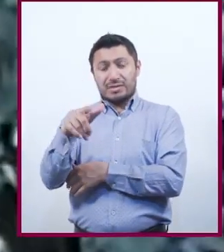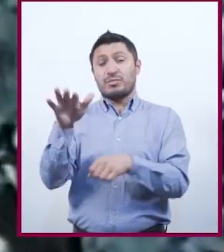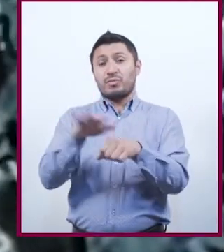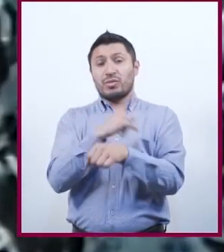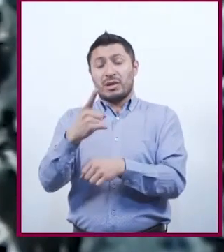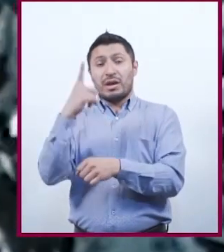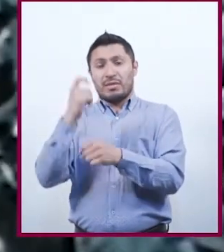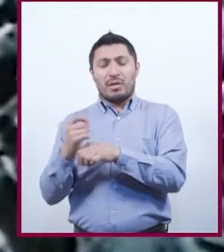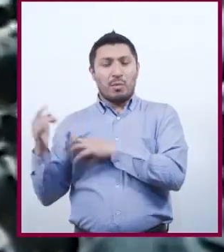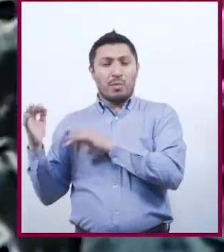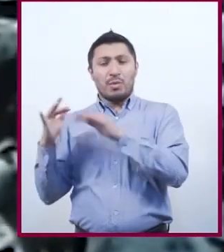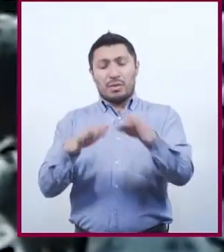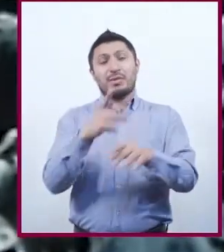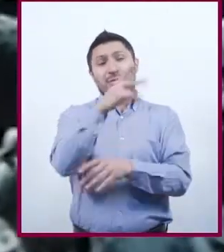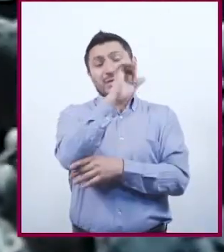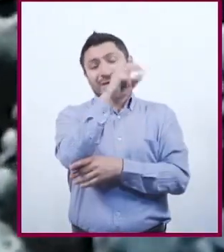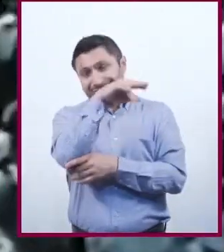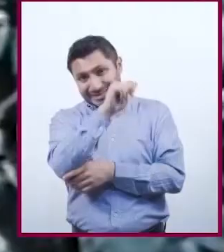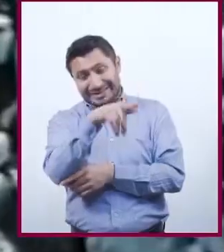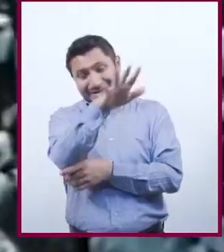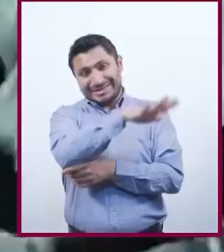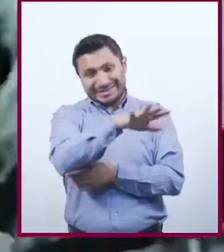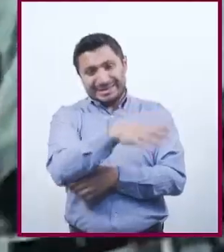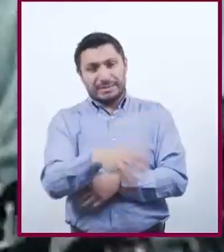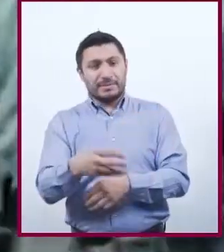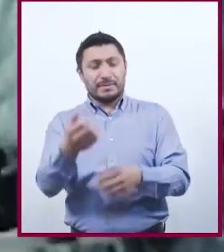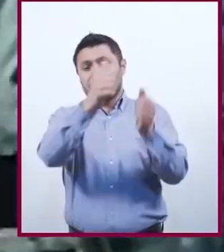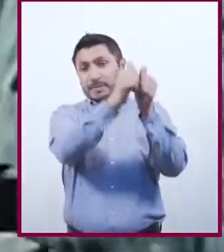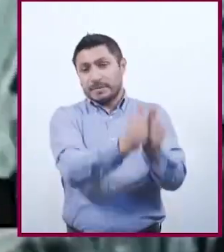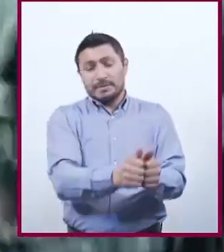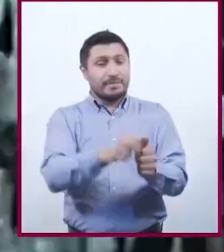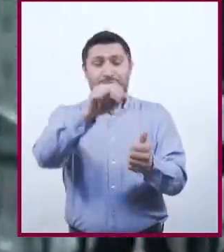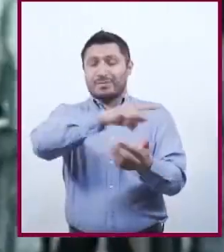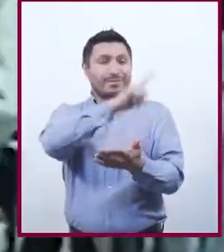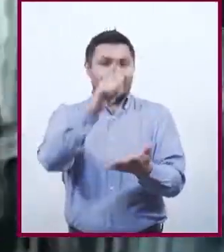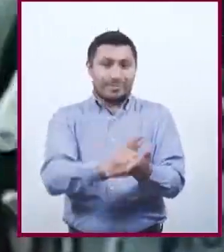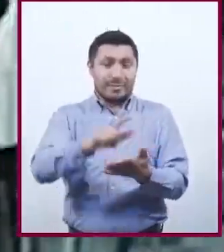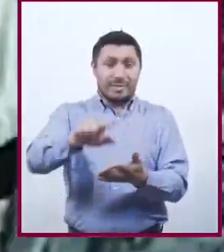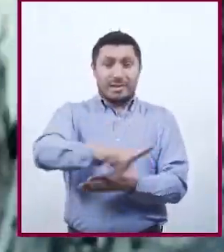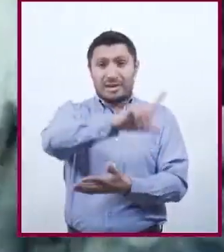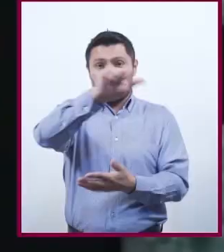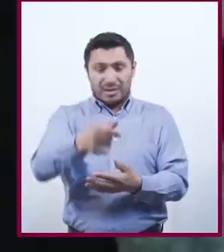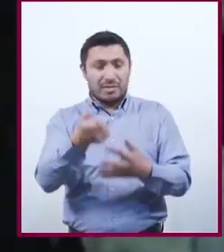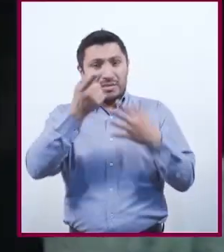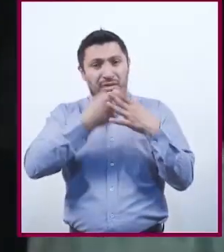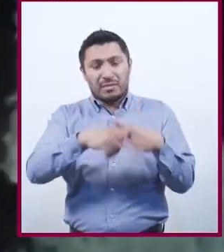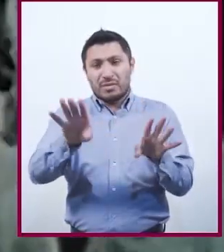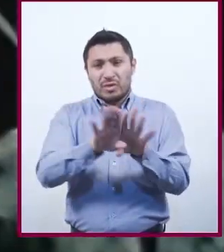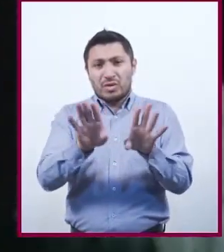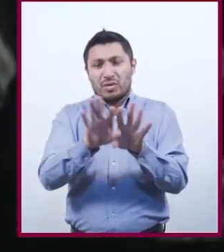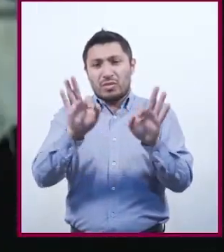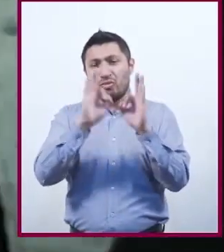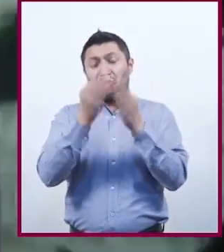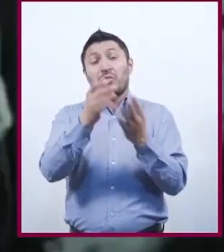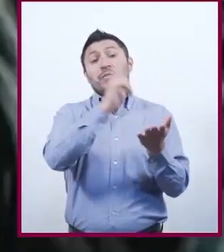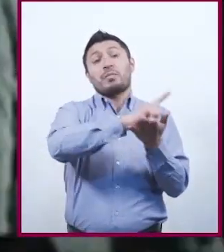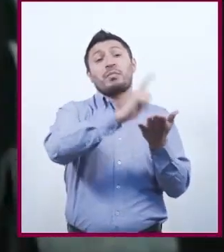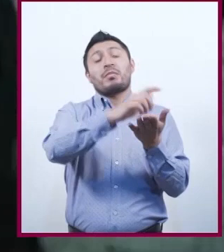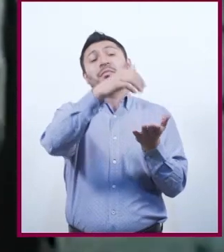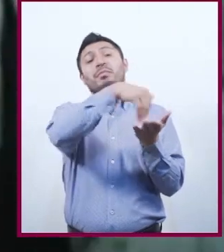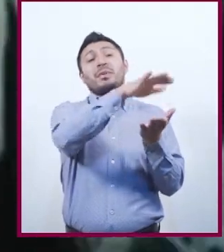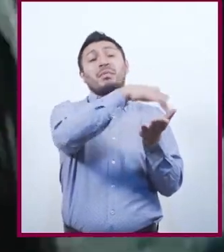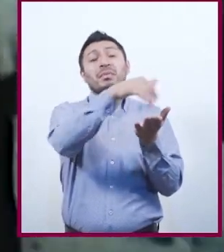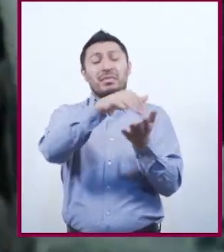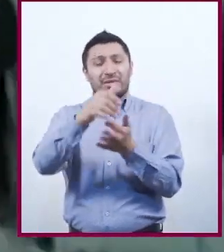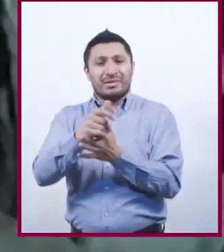Israel, pues primero colonizó las tierras palestinas con asentamientos ilegales y luego comenzó con una especie de